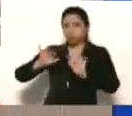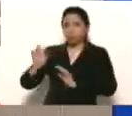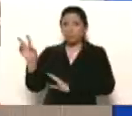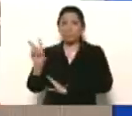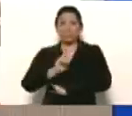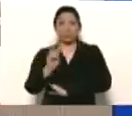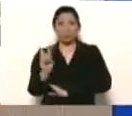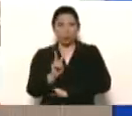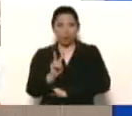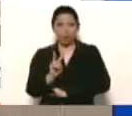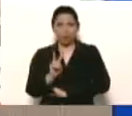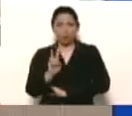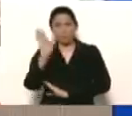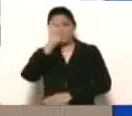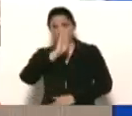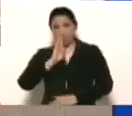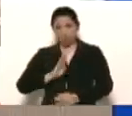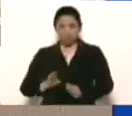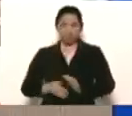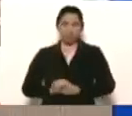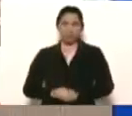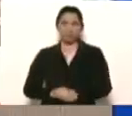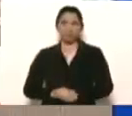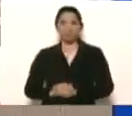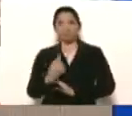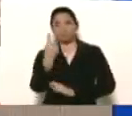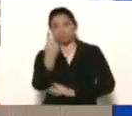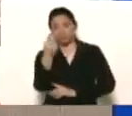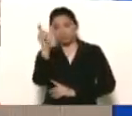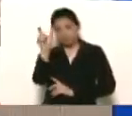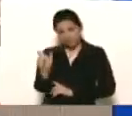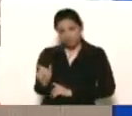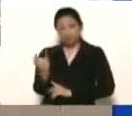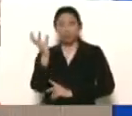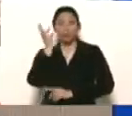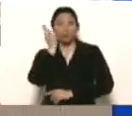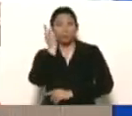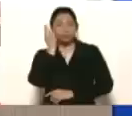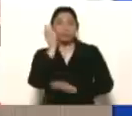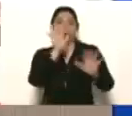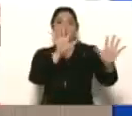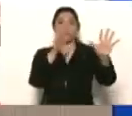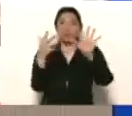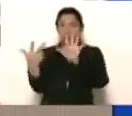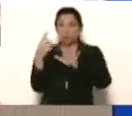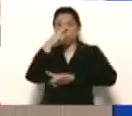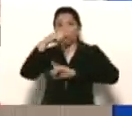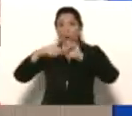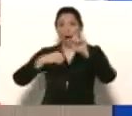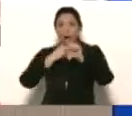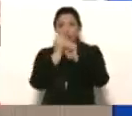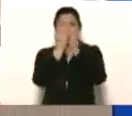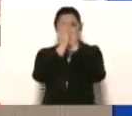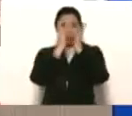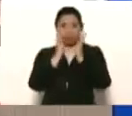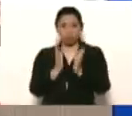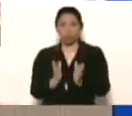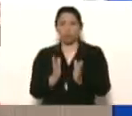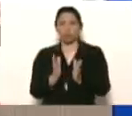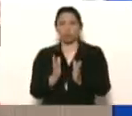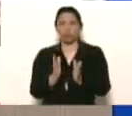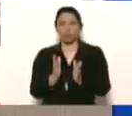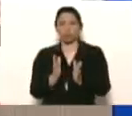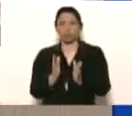venezuela desde brasil una de ellas femenina de 18 años de edad estudiantes que